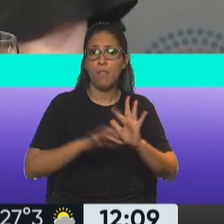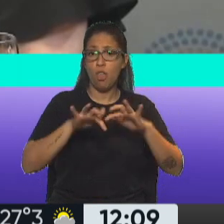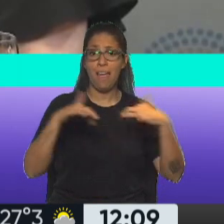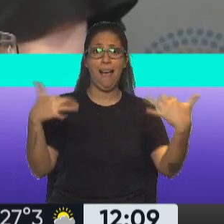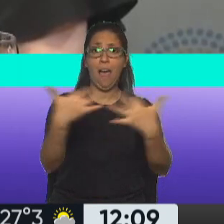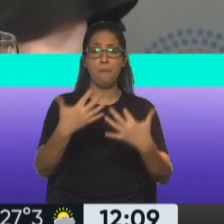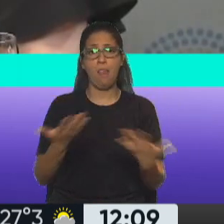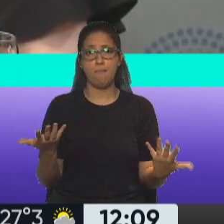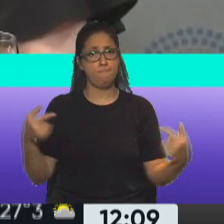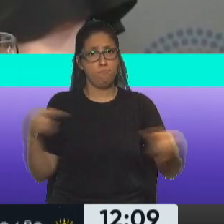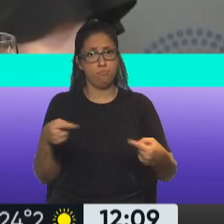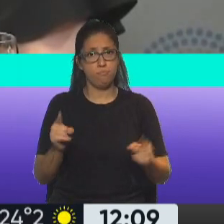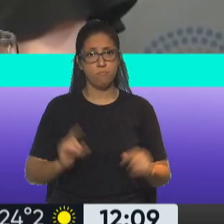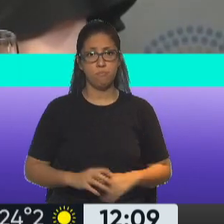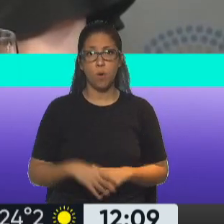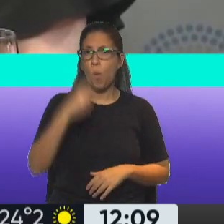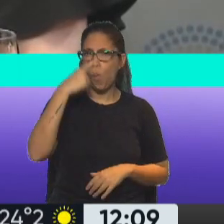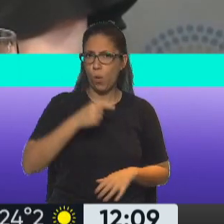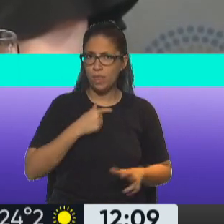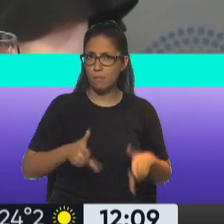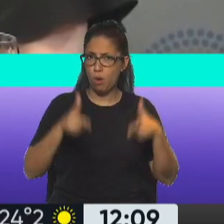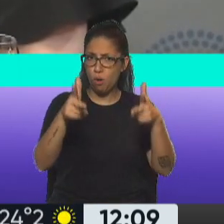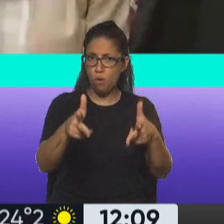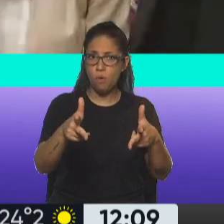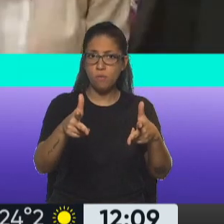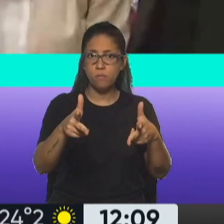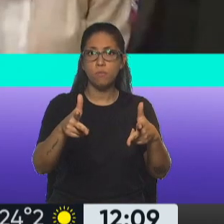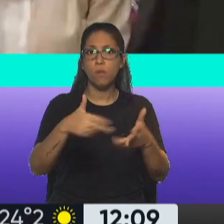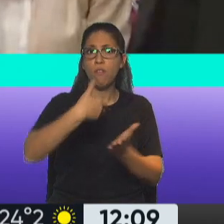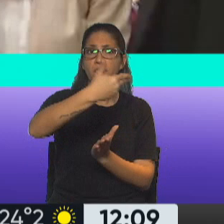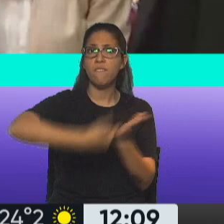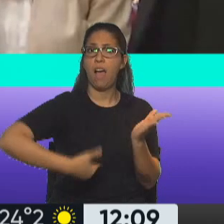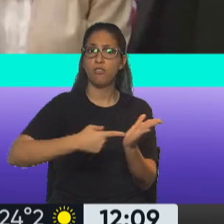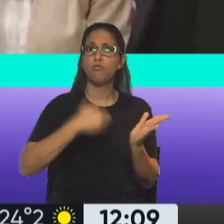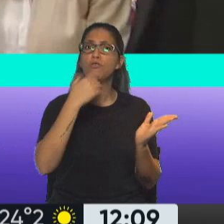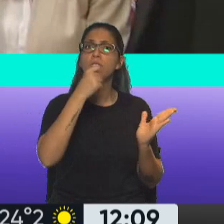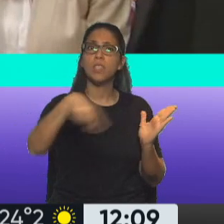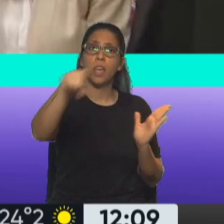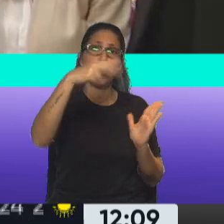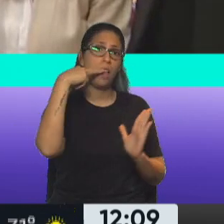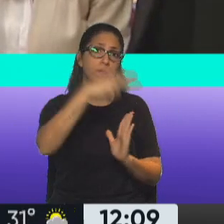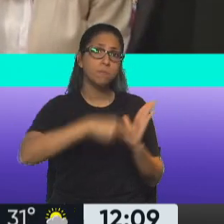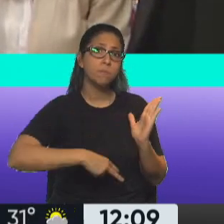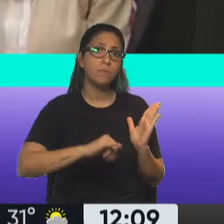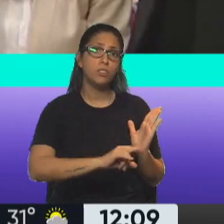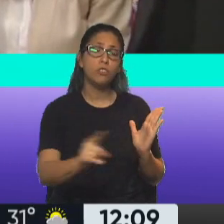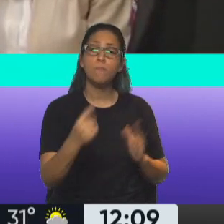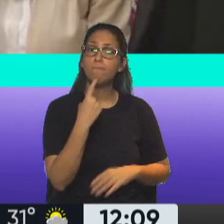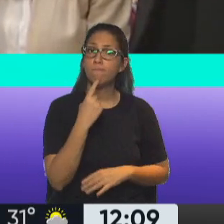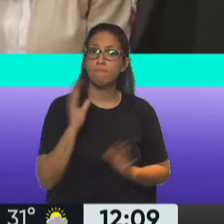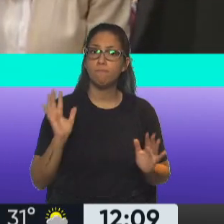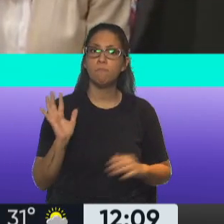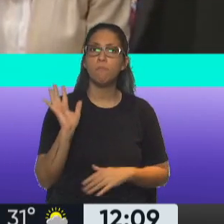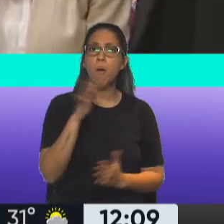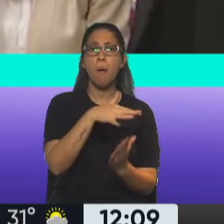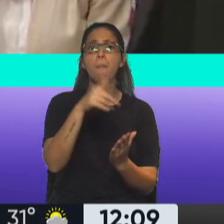Cámara. Lo último que quiero decir es, los términos del fallo, no sé si ustedes lo pudieron leer, parece más una